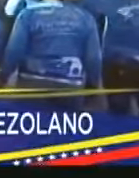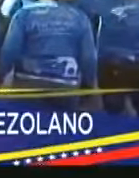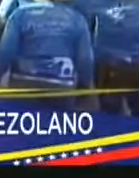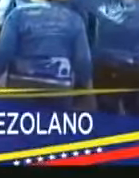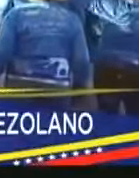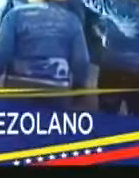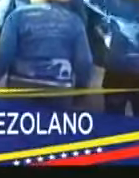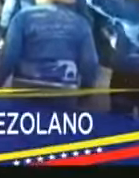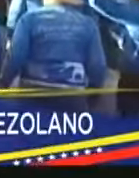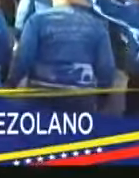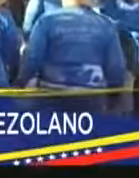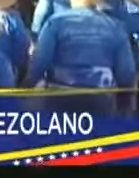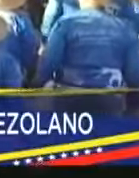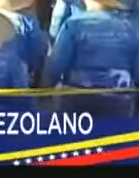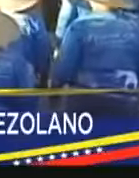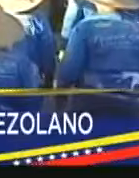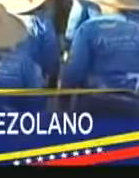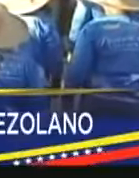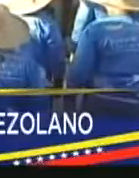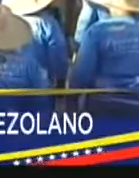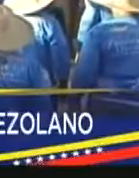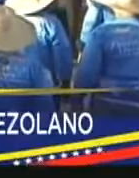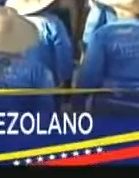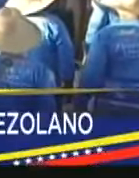fecha se han registrado más de